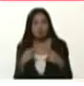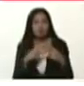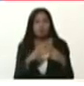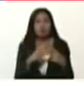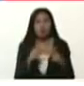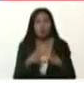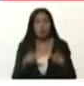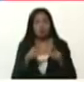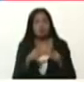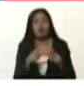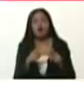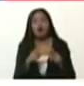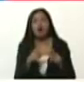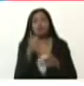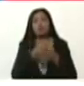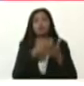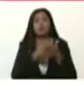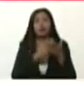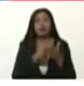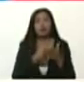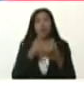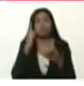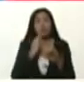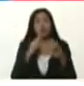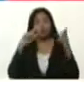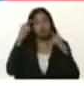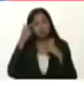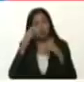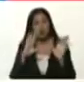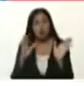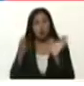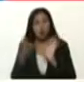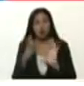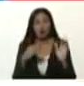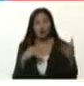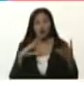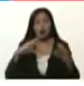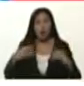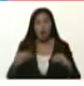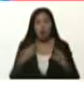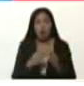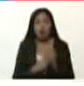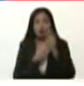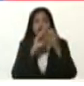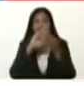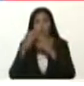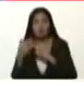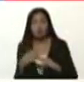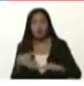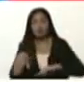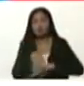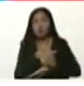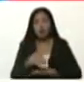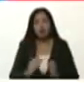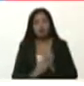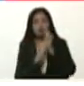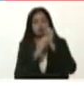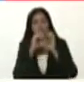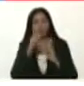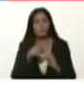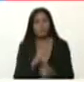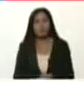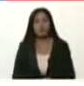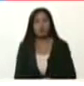batalla Bolívar Chávez, RAS, los CLAP, los líderes de comunidades y de calle de los CLAP,